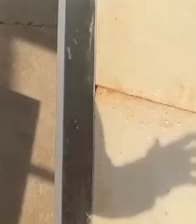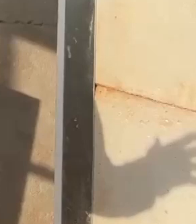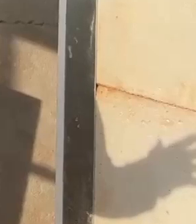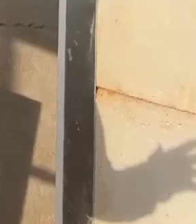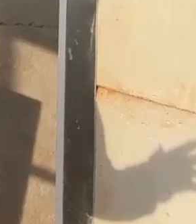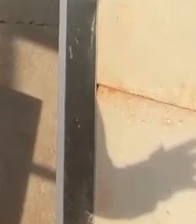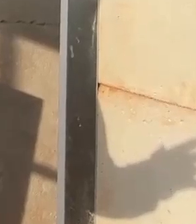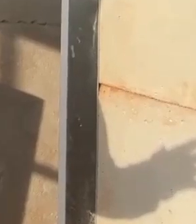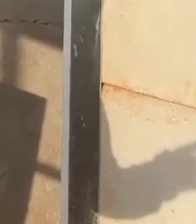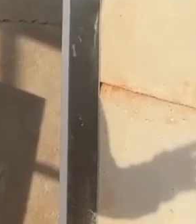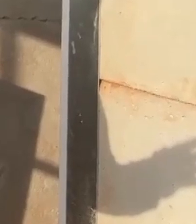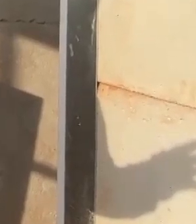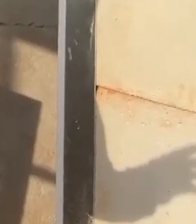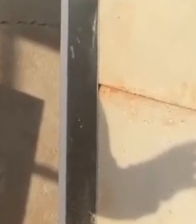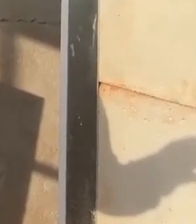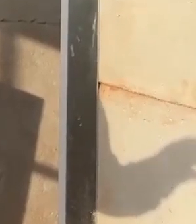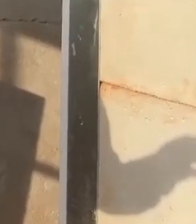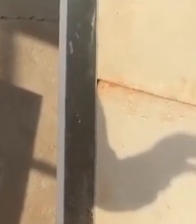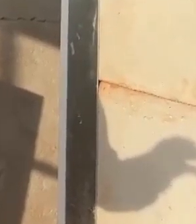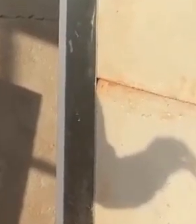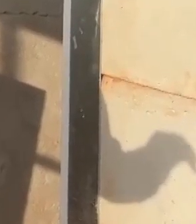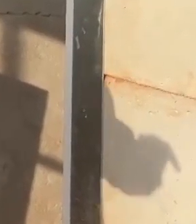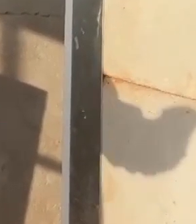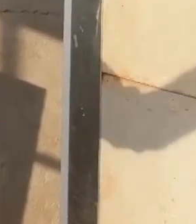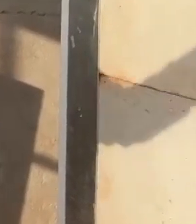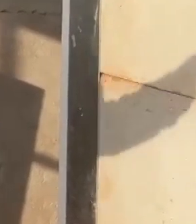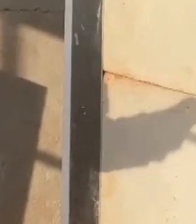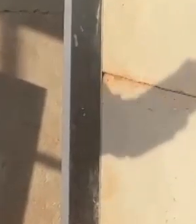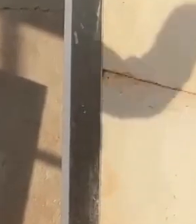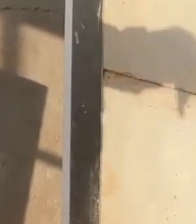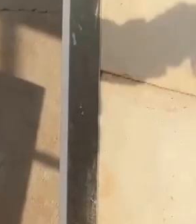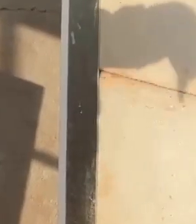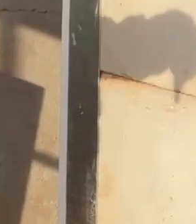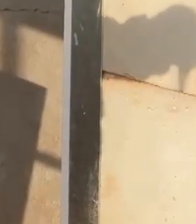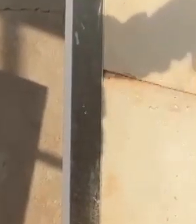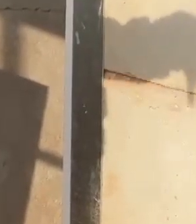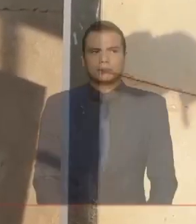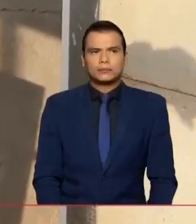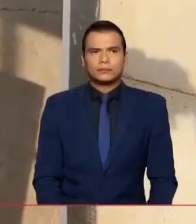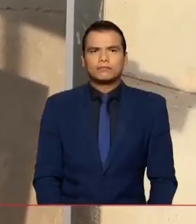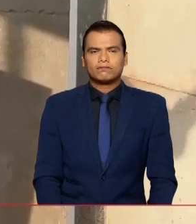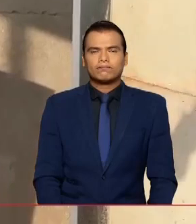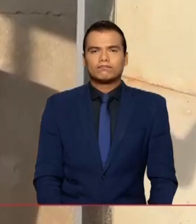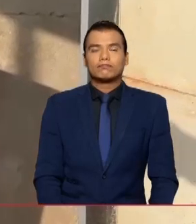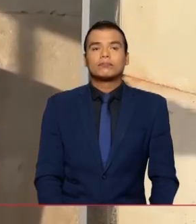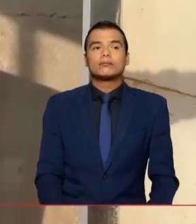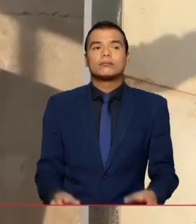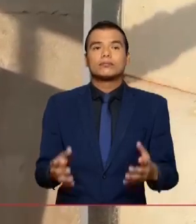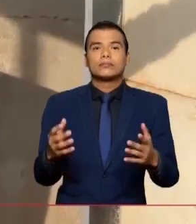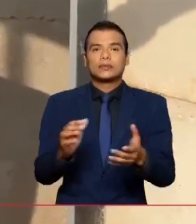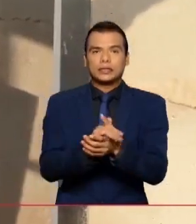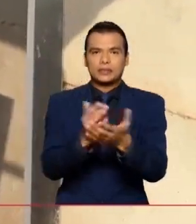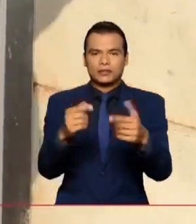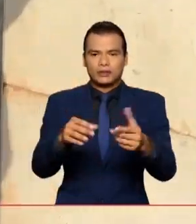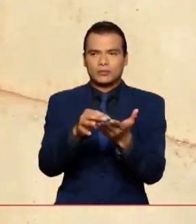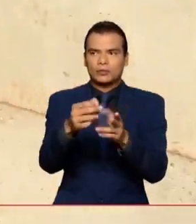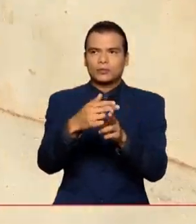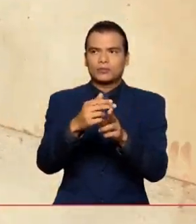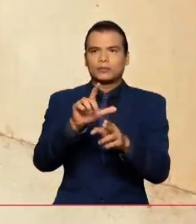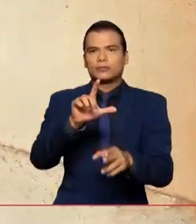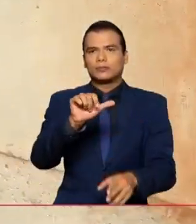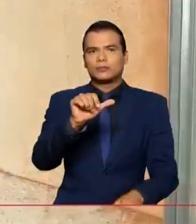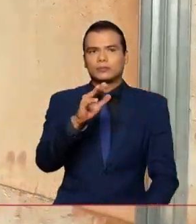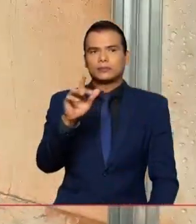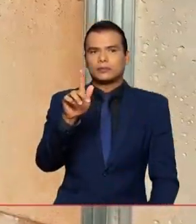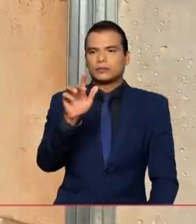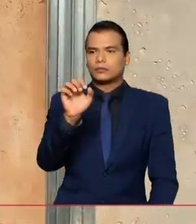zona rural alta del municipio de Cali, donde la comunidad denuncia intentos de invasión. Estamos justo en este lugar. Yo quiero que Manu les muestre un poco el terreno.